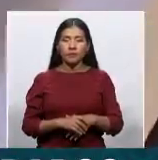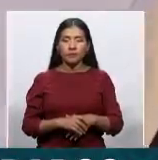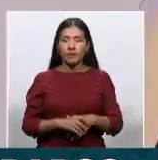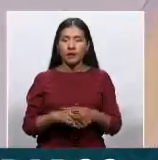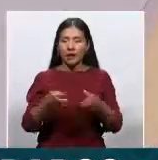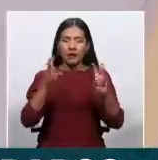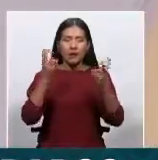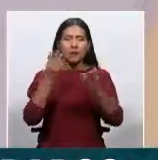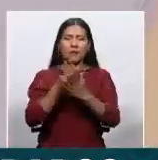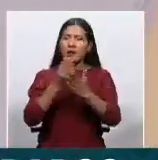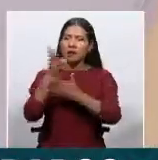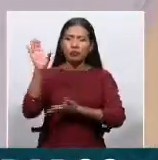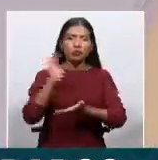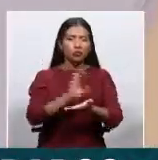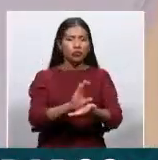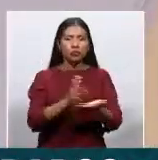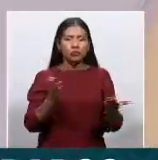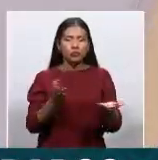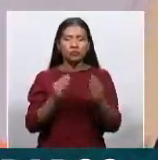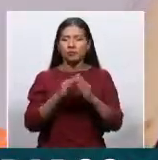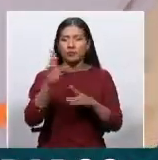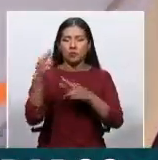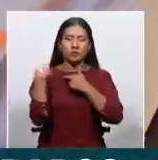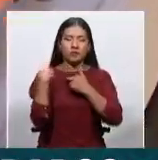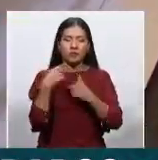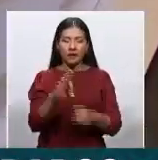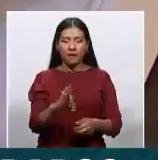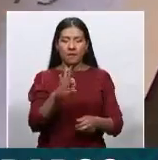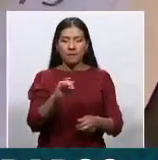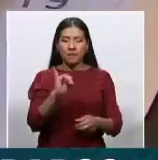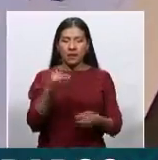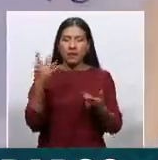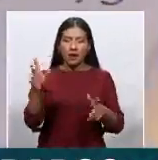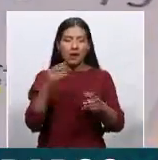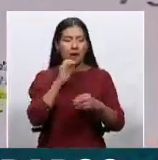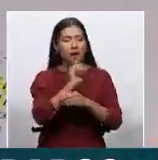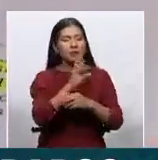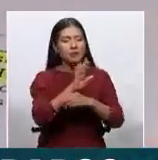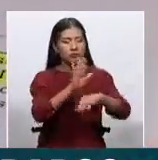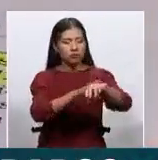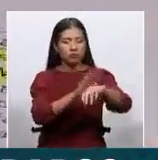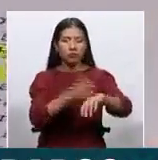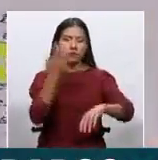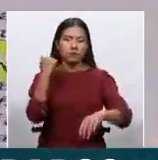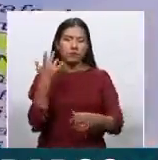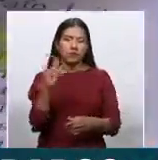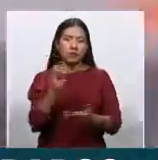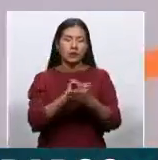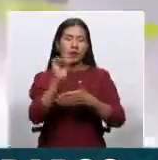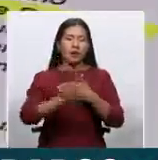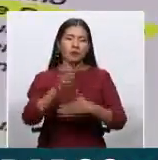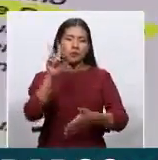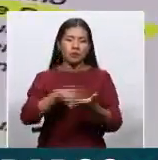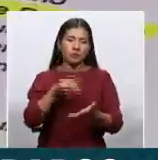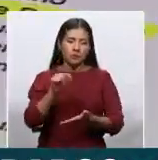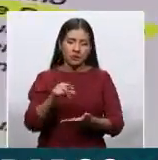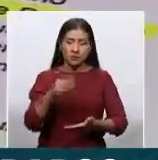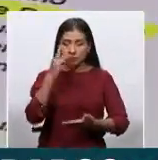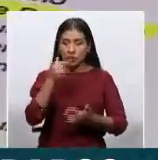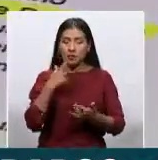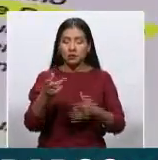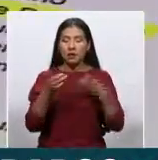Este ingreso es fundamentado y reflejado por el FMI el pasado 17 de abril del 2020, mediante comunicado donde dice, el